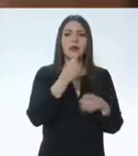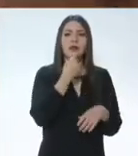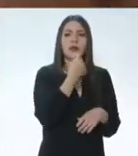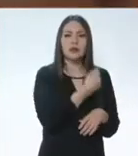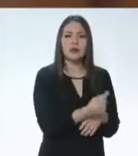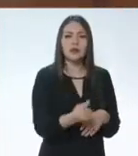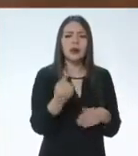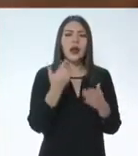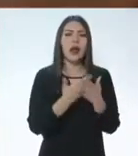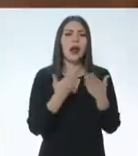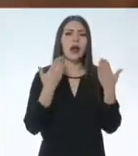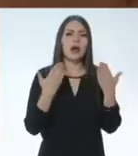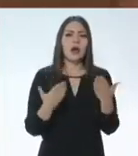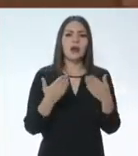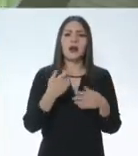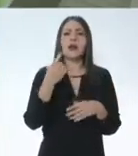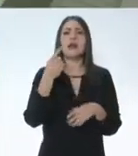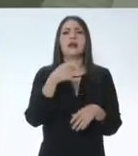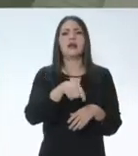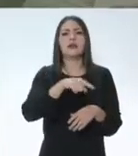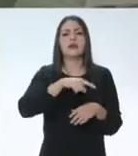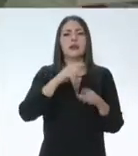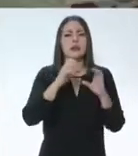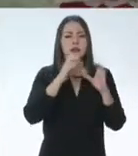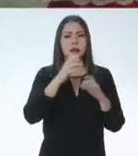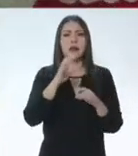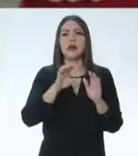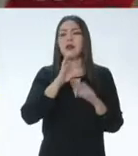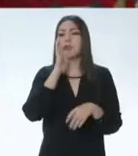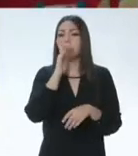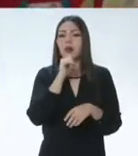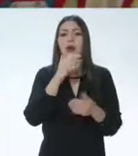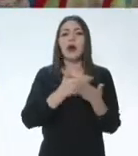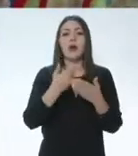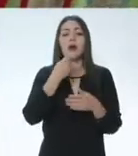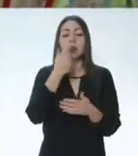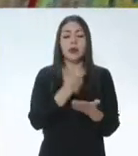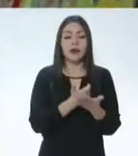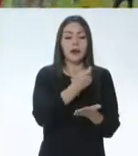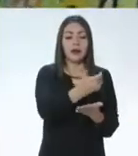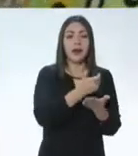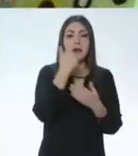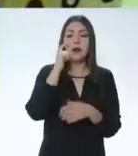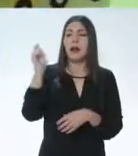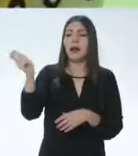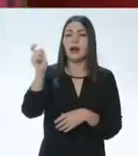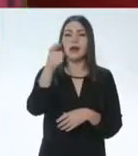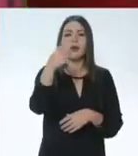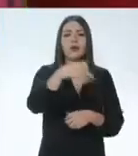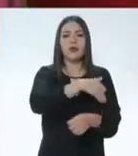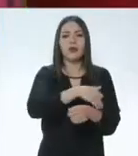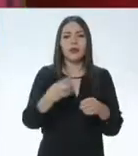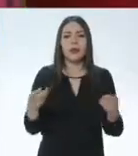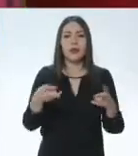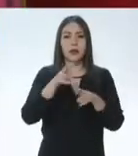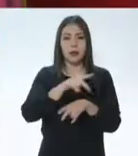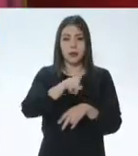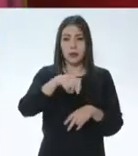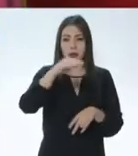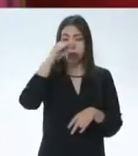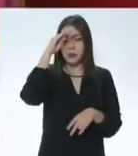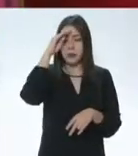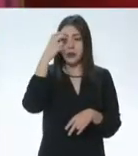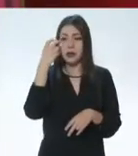recurso. De cualquier manera, ¿tú consideras que esto es sano o es correcto para la iniciación en la